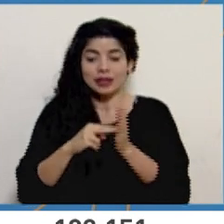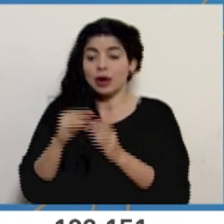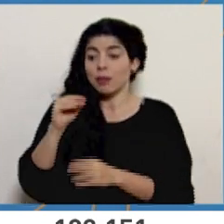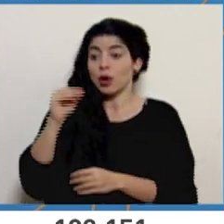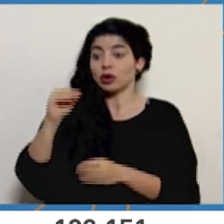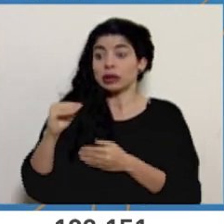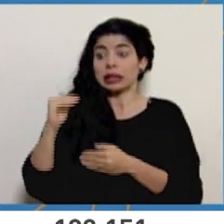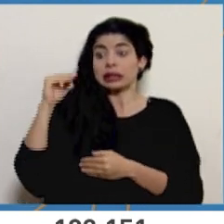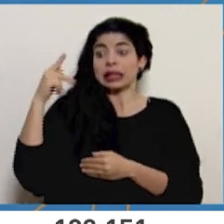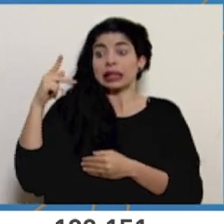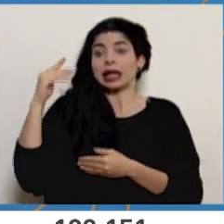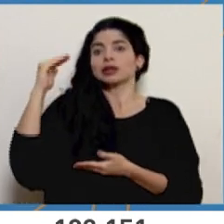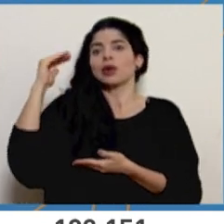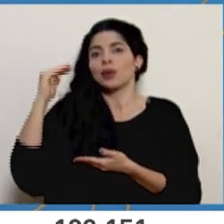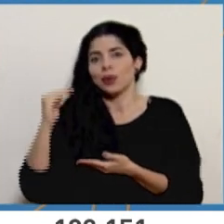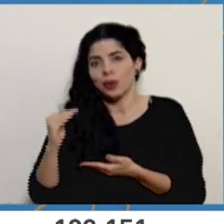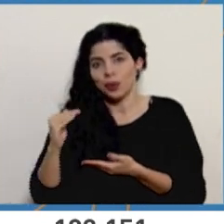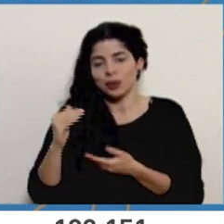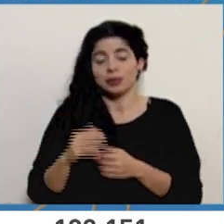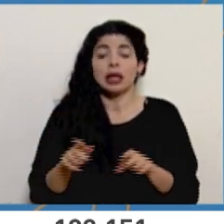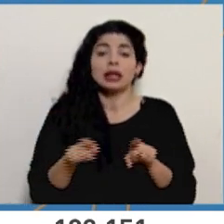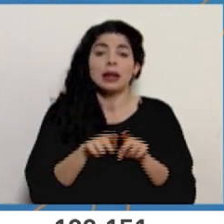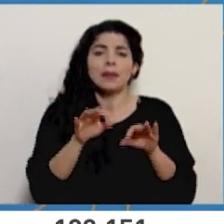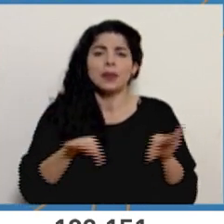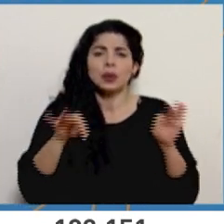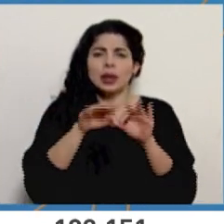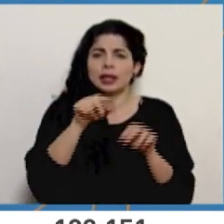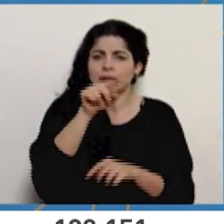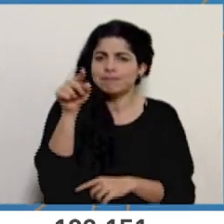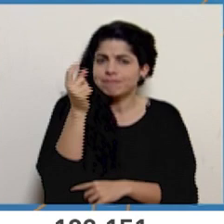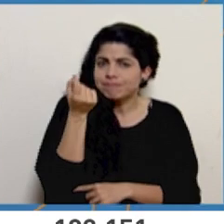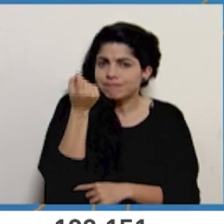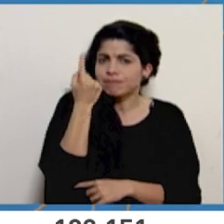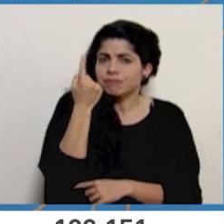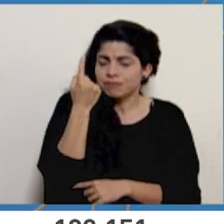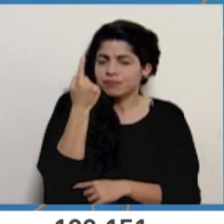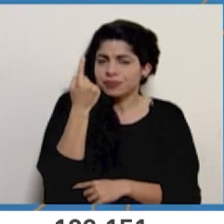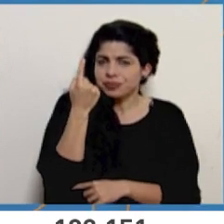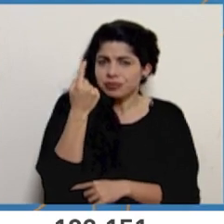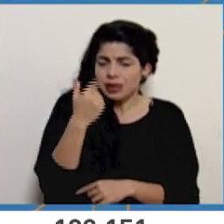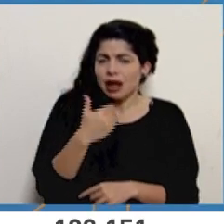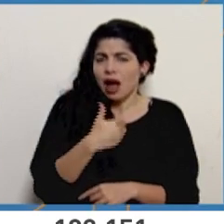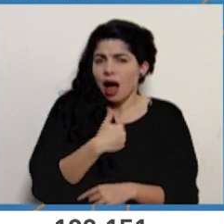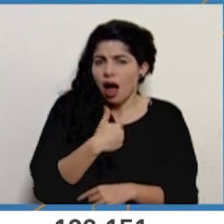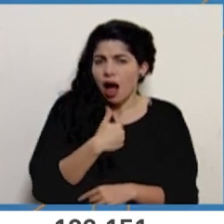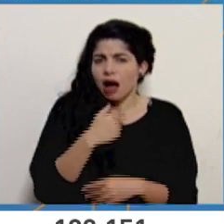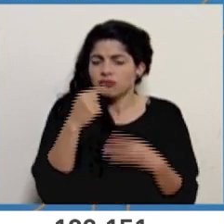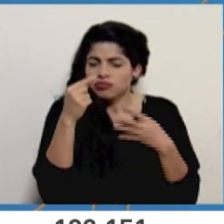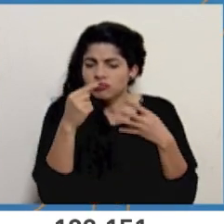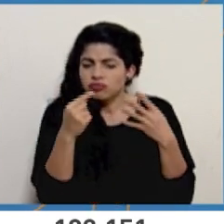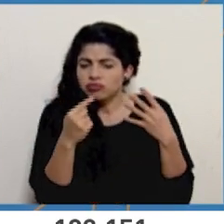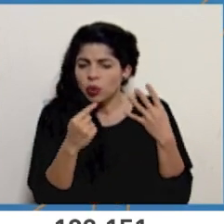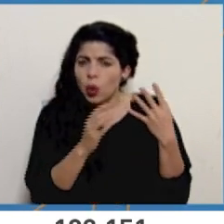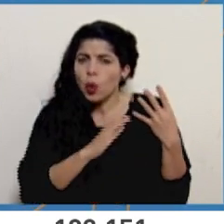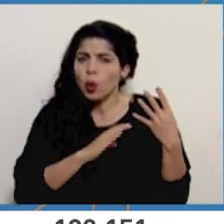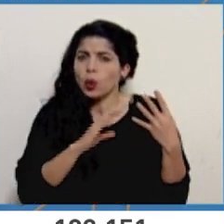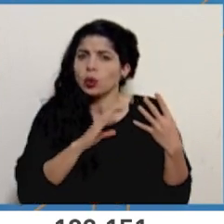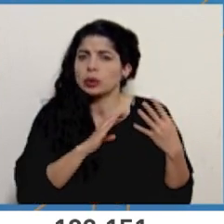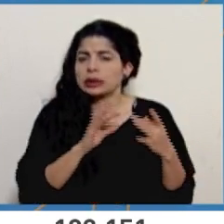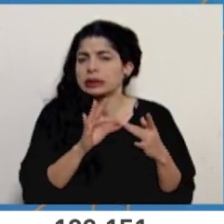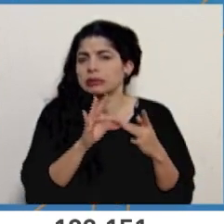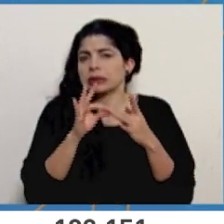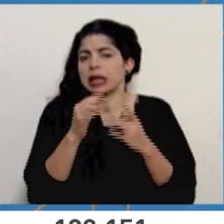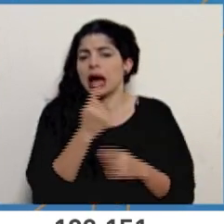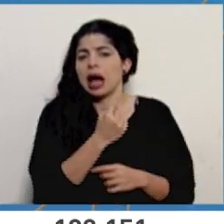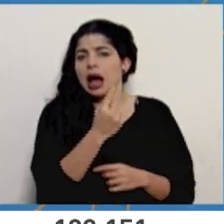obstante, debemos también entender que existen condiciones específicas en cada uno de los territorios,